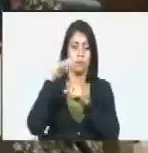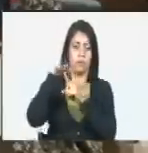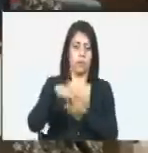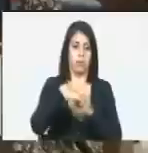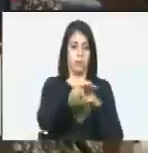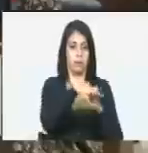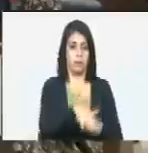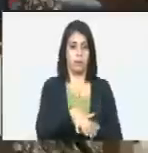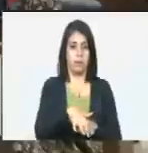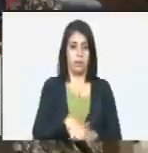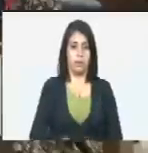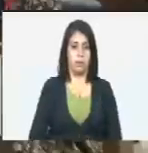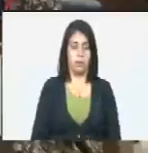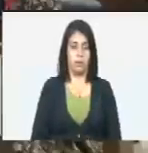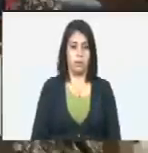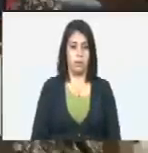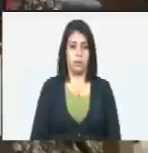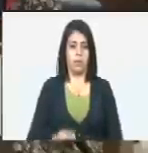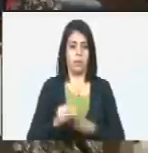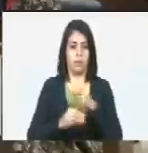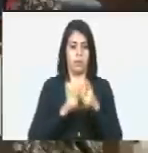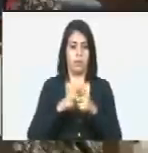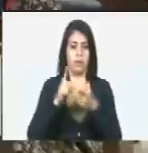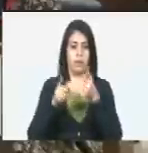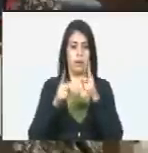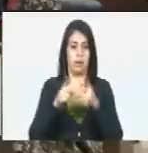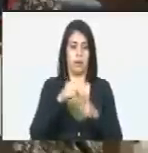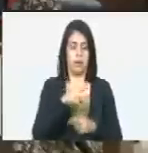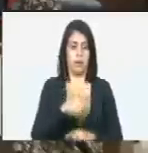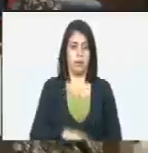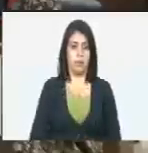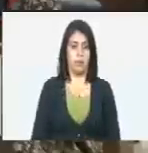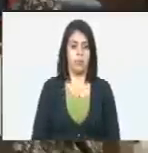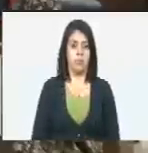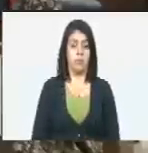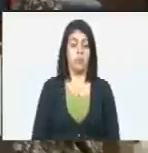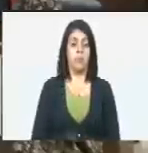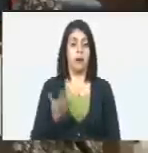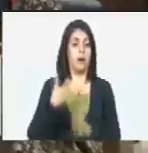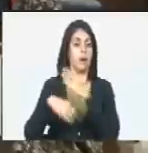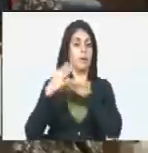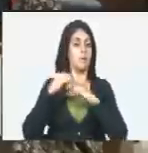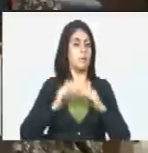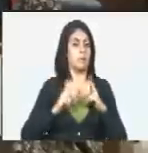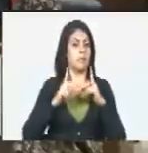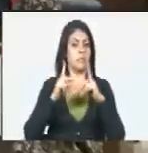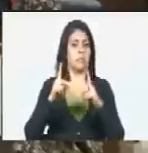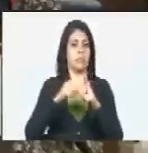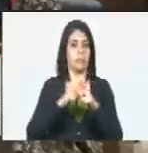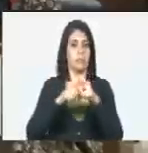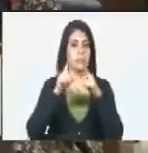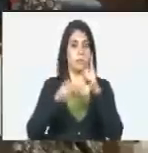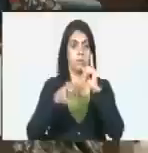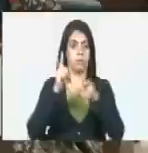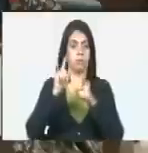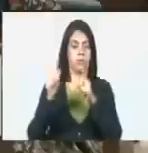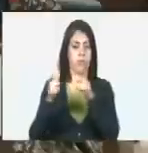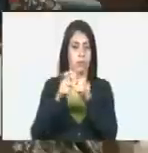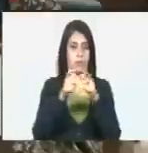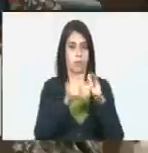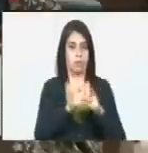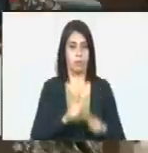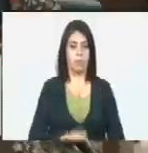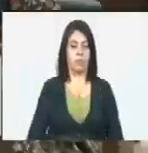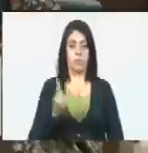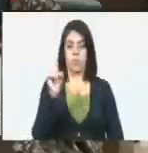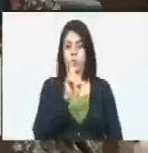a nulidad alguna. En esa oportunidad, algunos sectores que no han